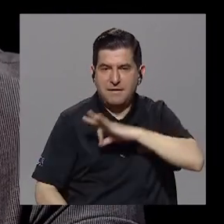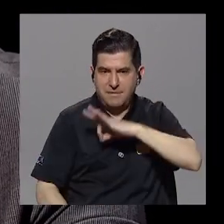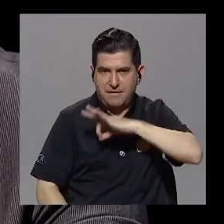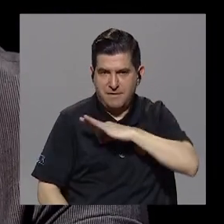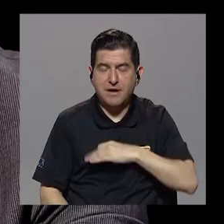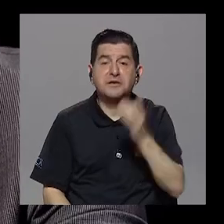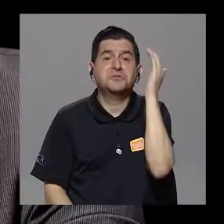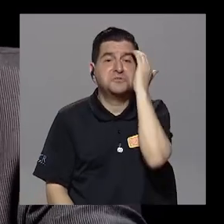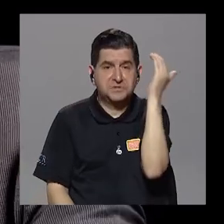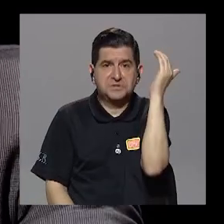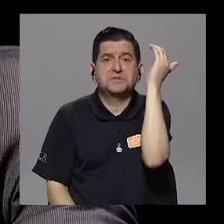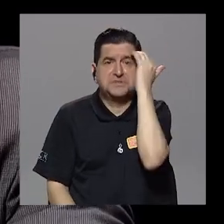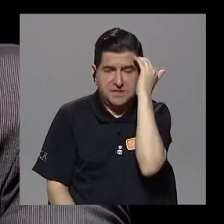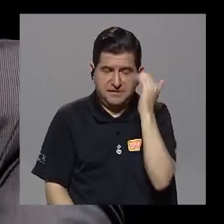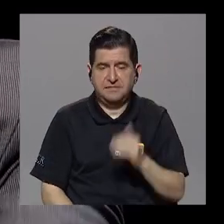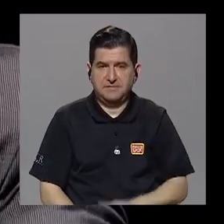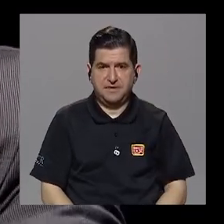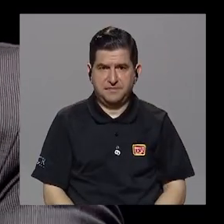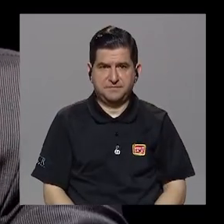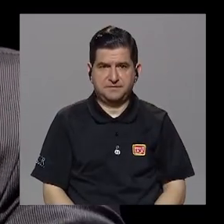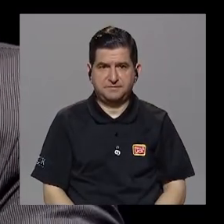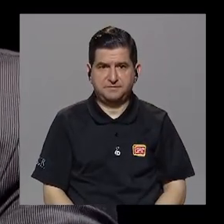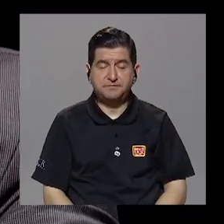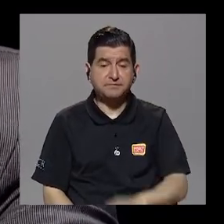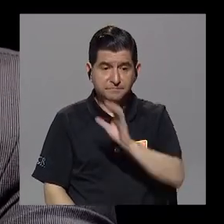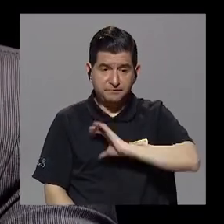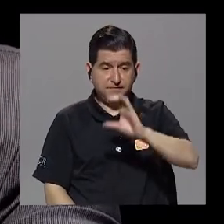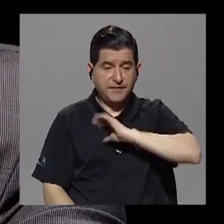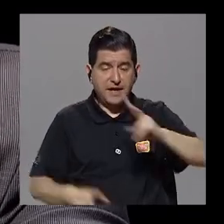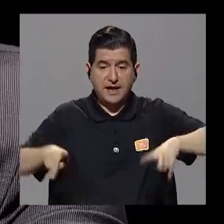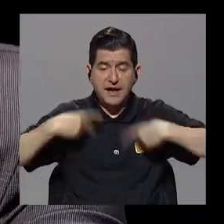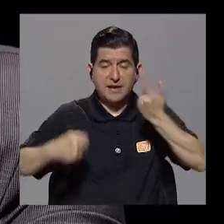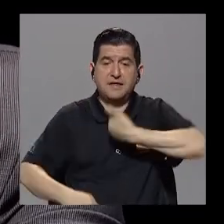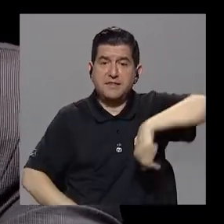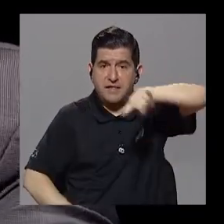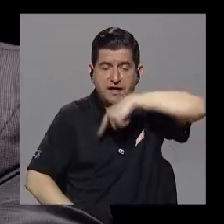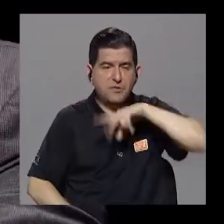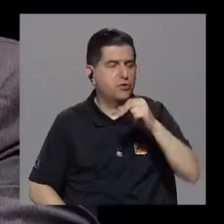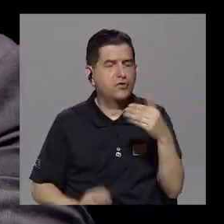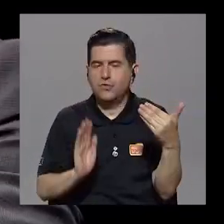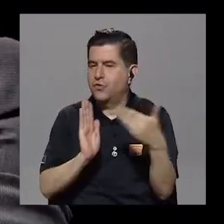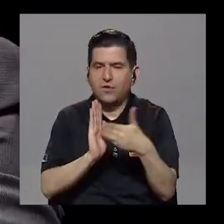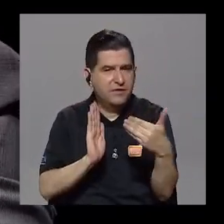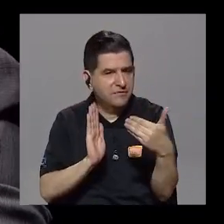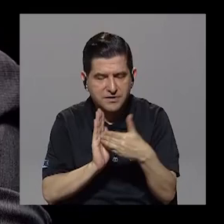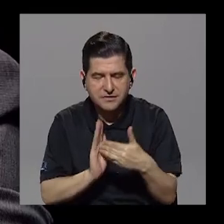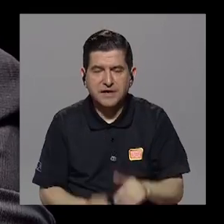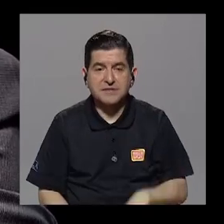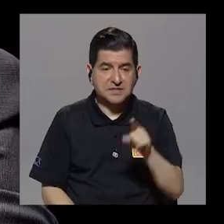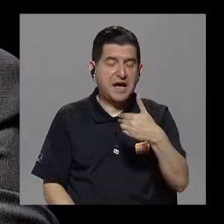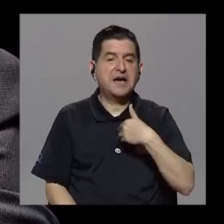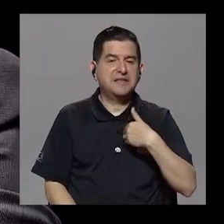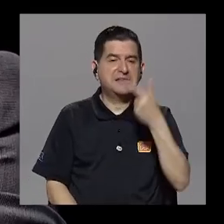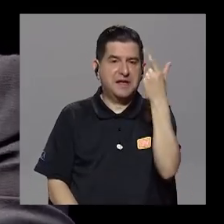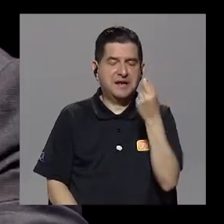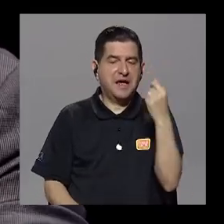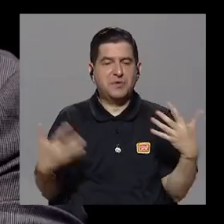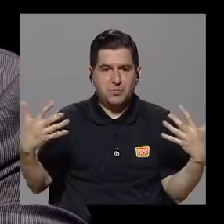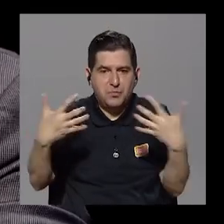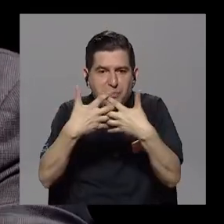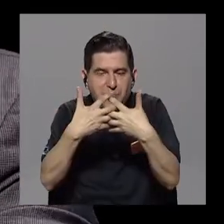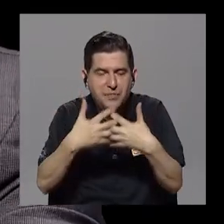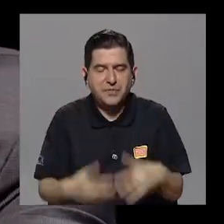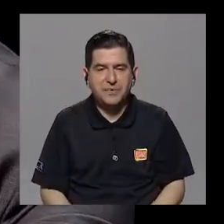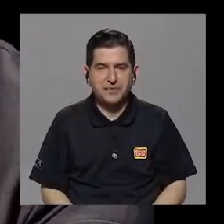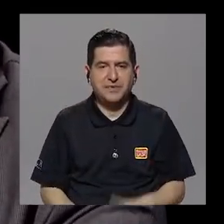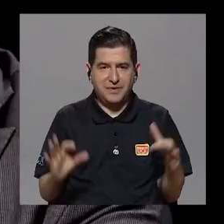a sabiendas de que la calidad de vida de nosotros no se va a deteriorar porque ahí tenemos la pensión complementaria